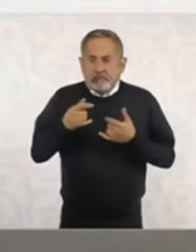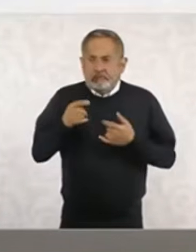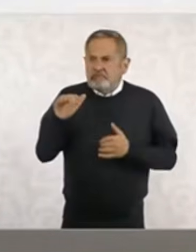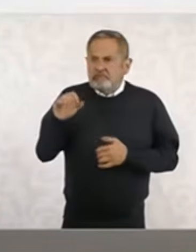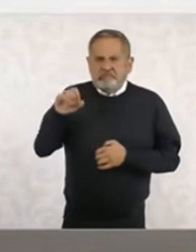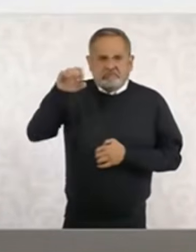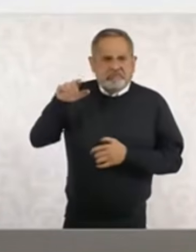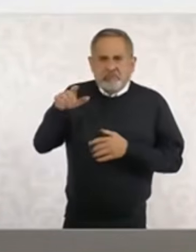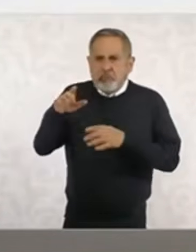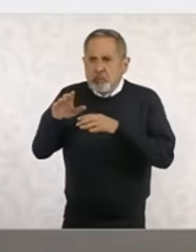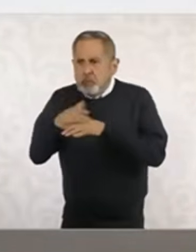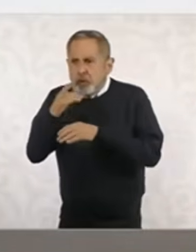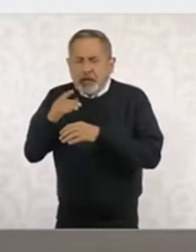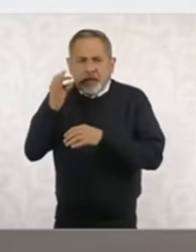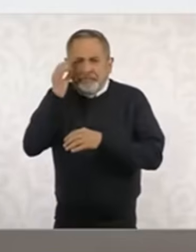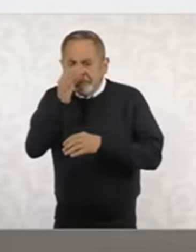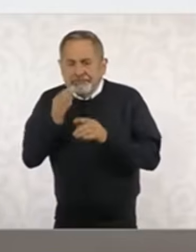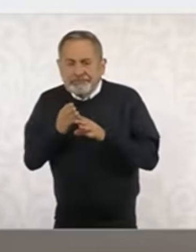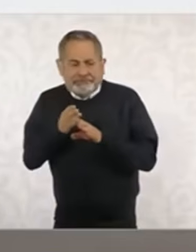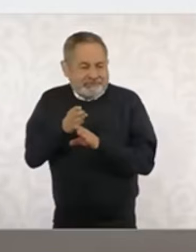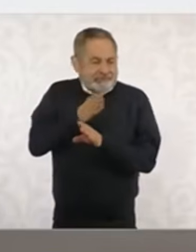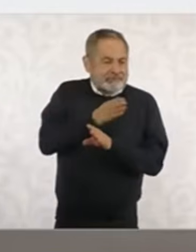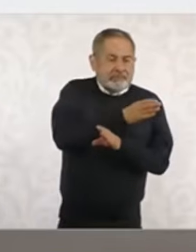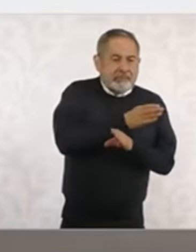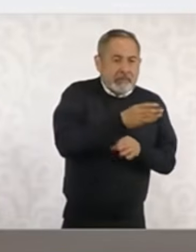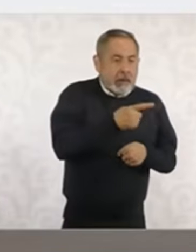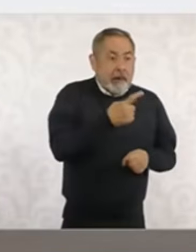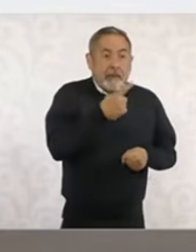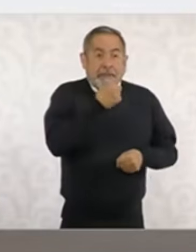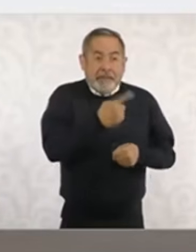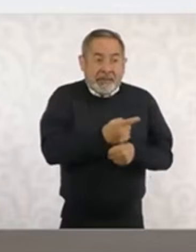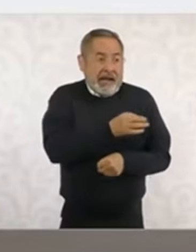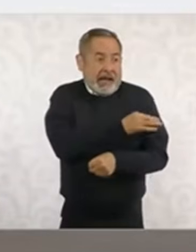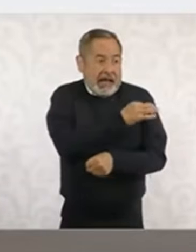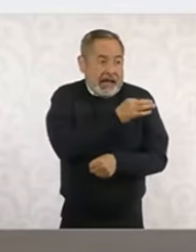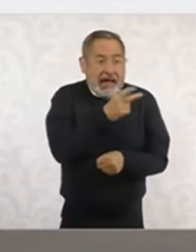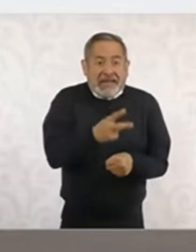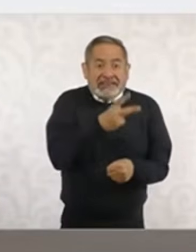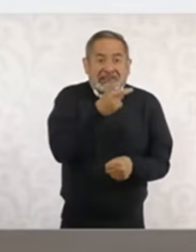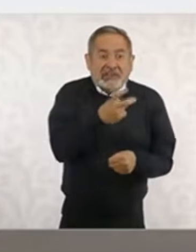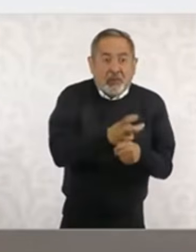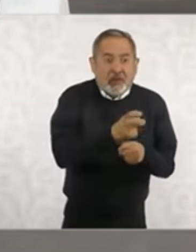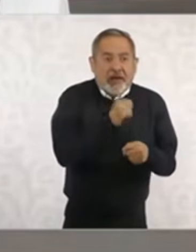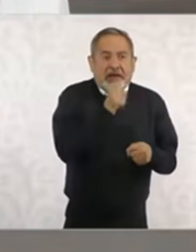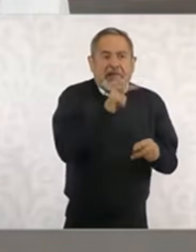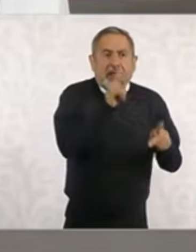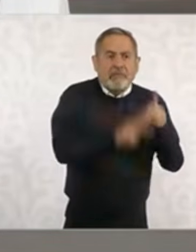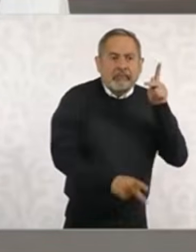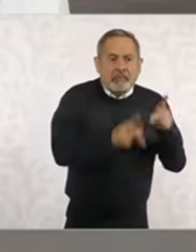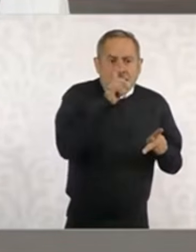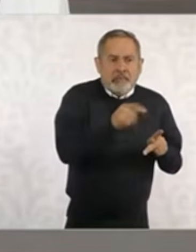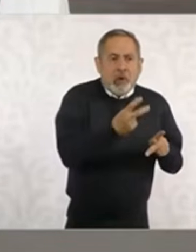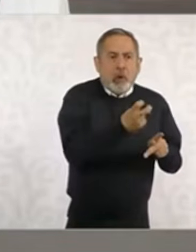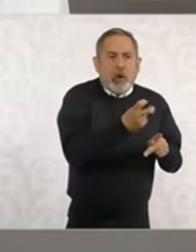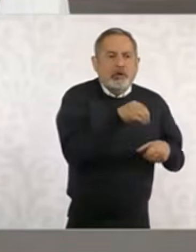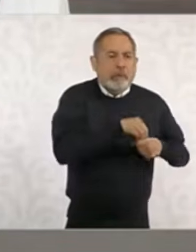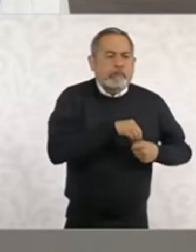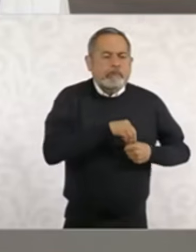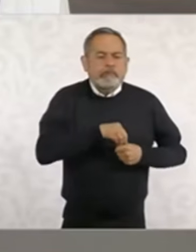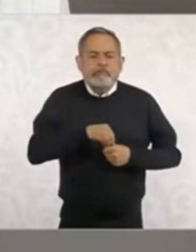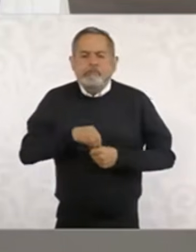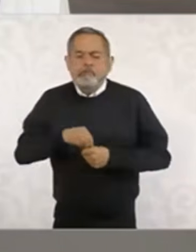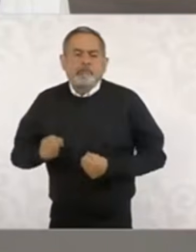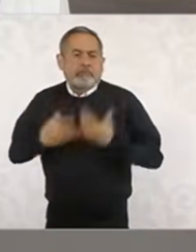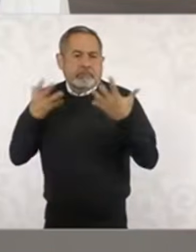anteriores. Entonces, por eso es importante que todos estemos atentos a los llamados a la vacunación. Muchas gracias. Gracias. A ver, vamos